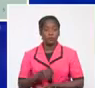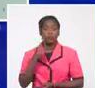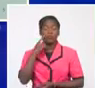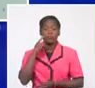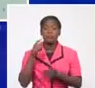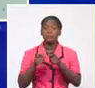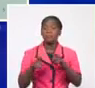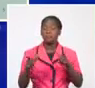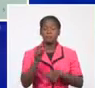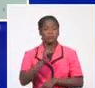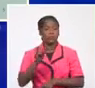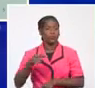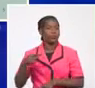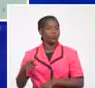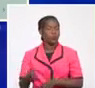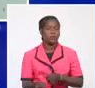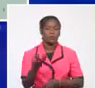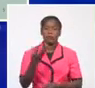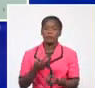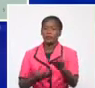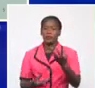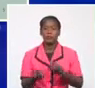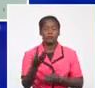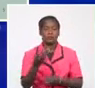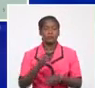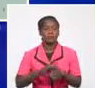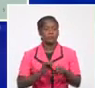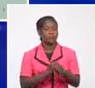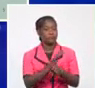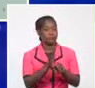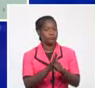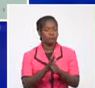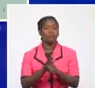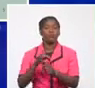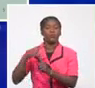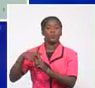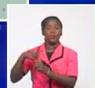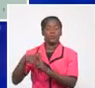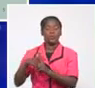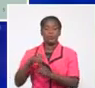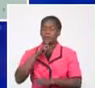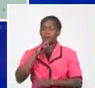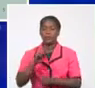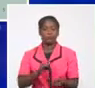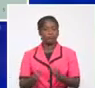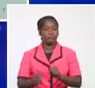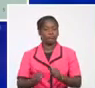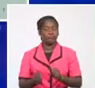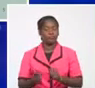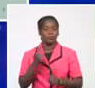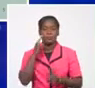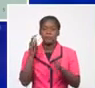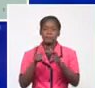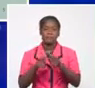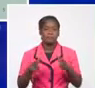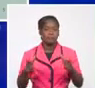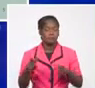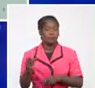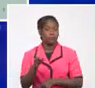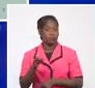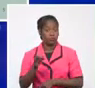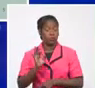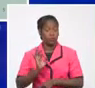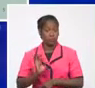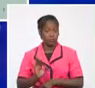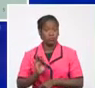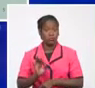casos diarios que evidencia que todavía no hay control de la pandemia. El mayor número de ellos en Guanajay